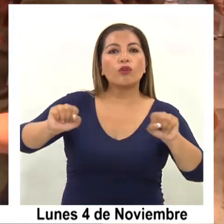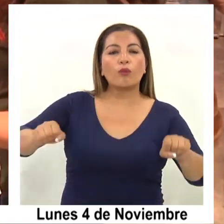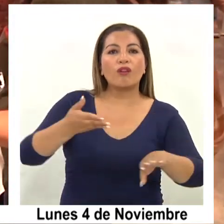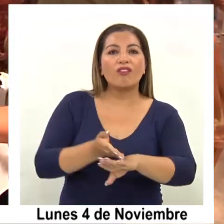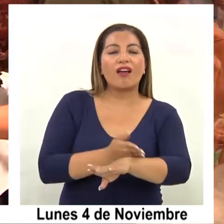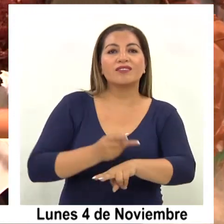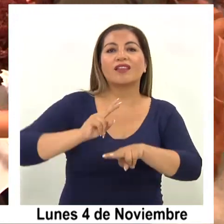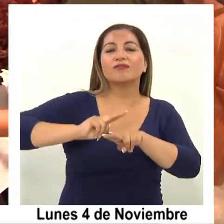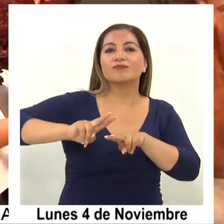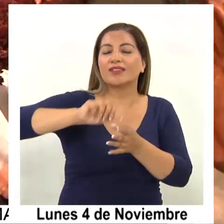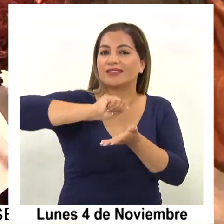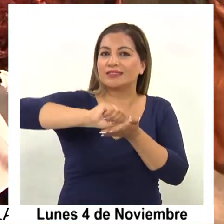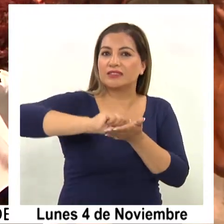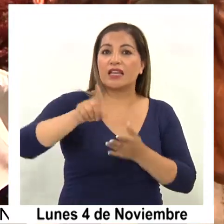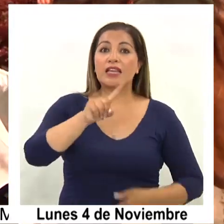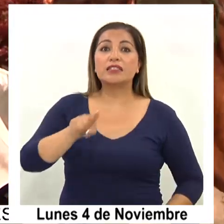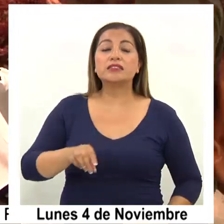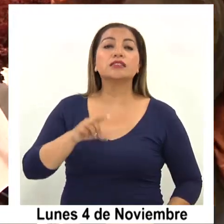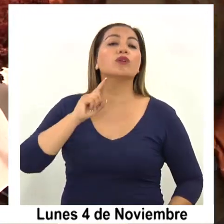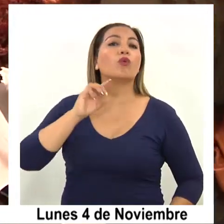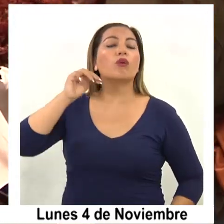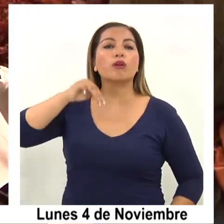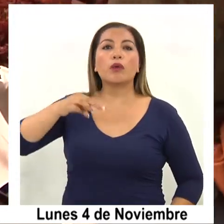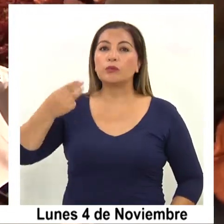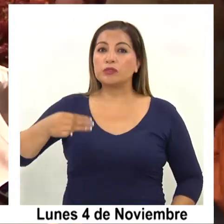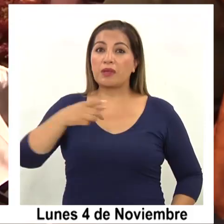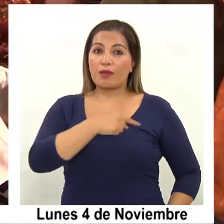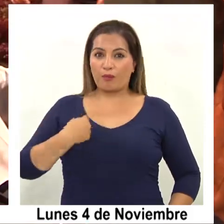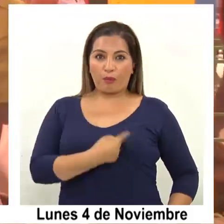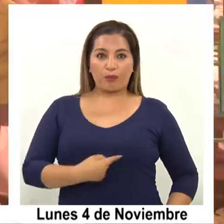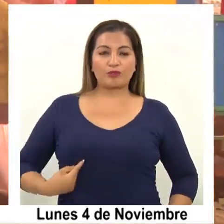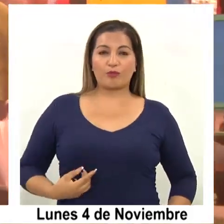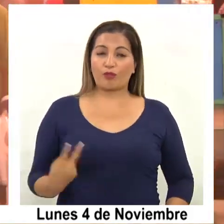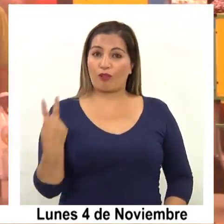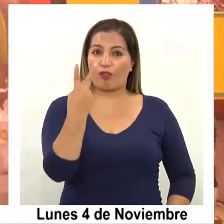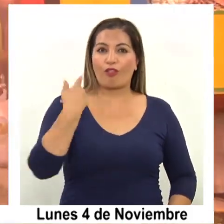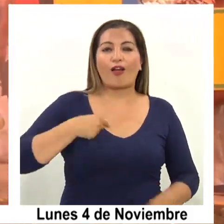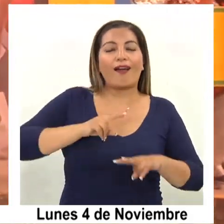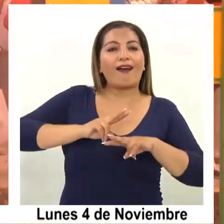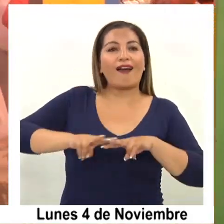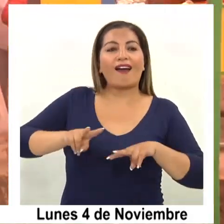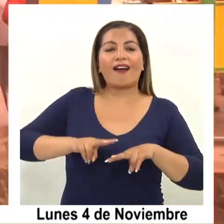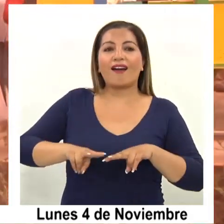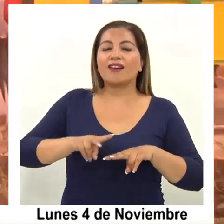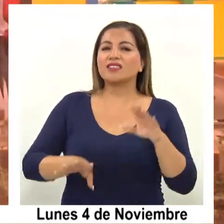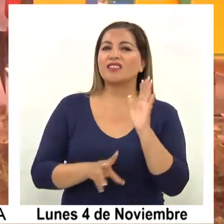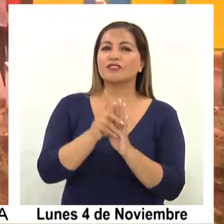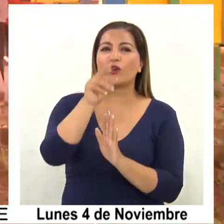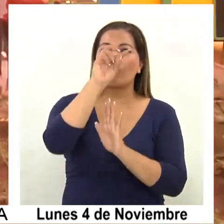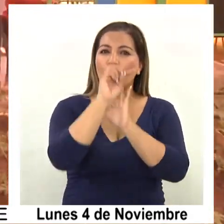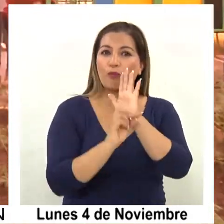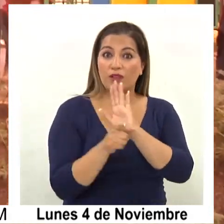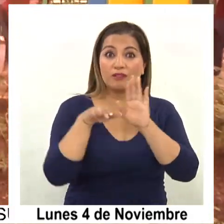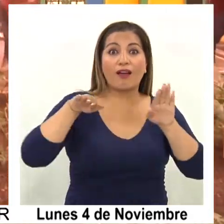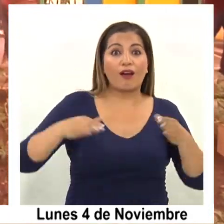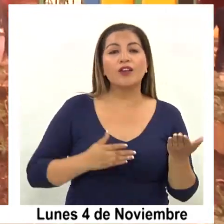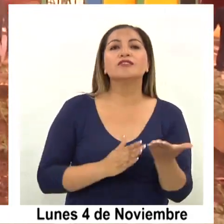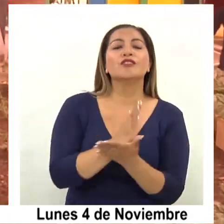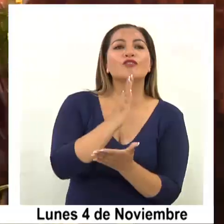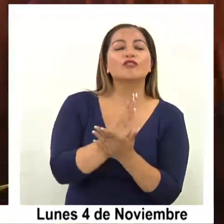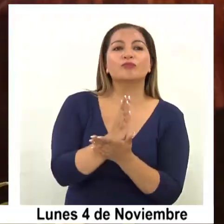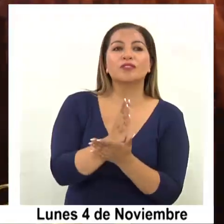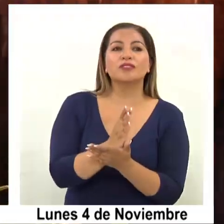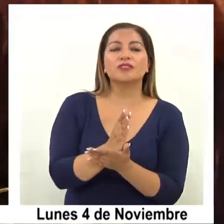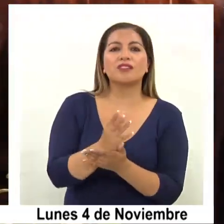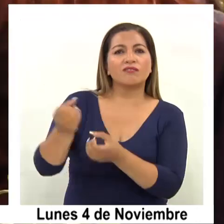suscrito por la empresa SQM con el municipio de Pozo Almonte, se ha logrado desarrollar este proyecto y ahora comienza